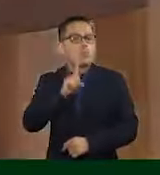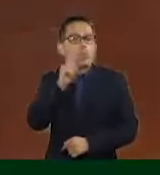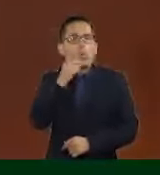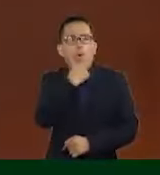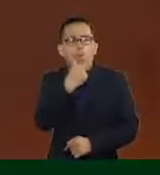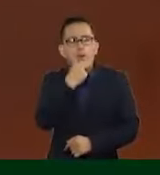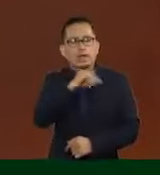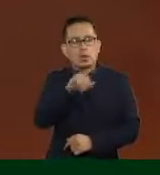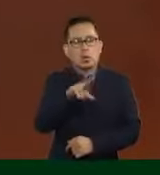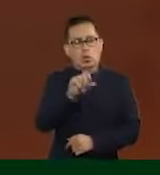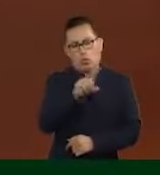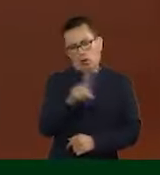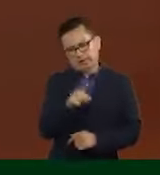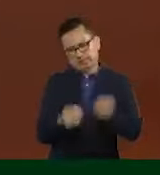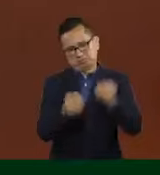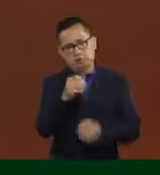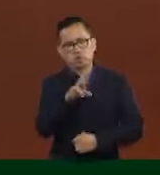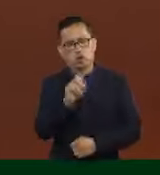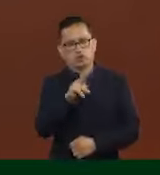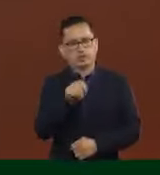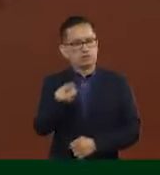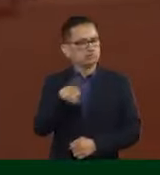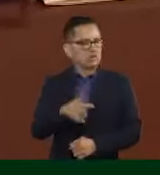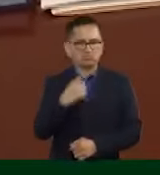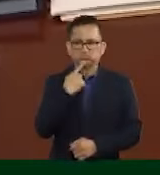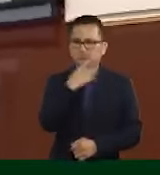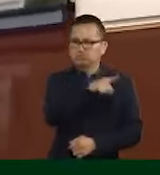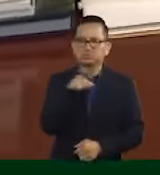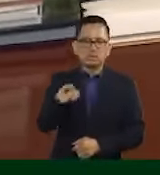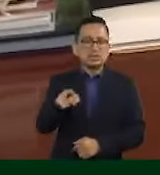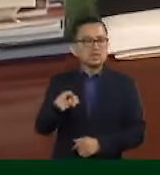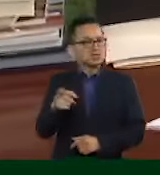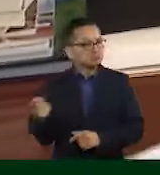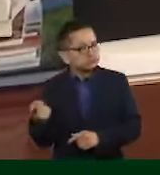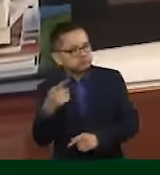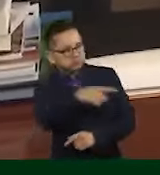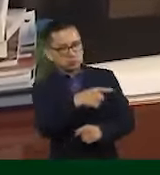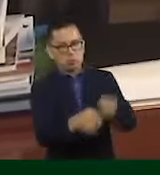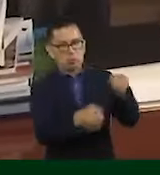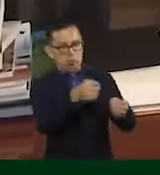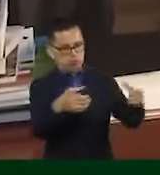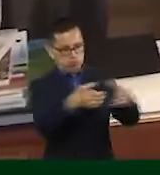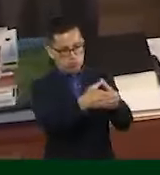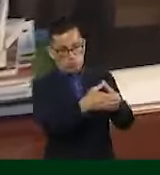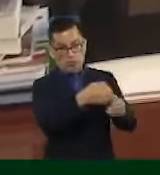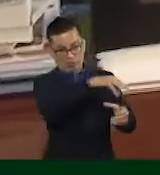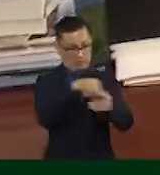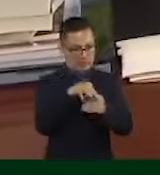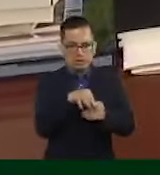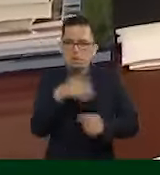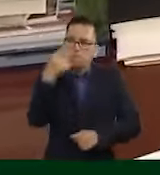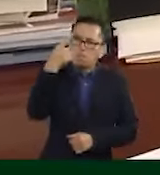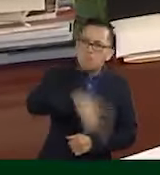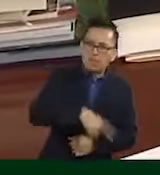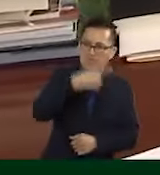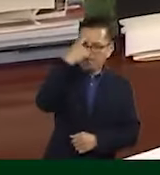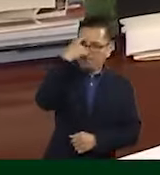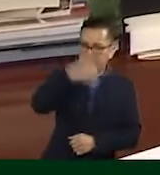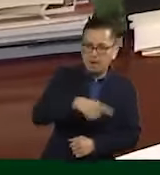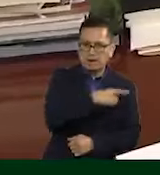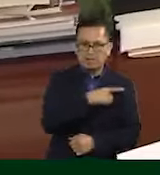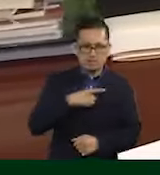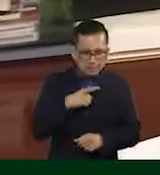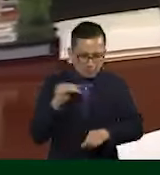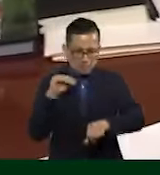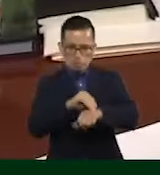quien se acusa de violar la Constitución por ordenar al tribunal electoral del poder judicial de la federación nombrar dos plazas vacantes de la sala